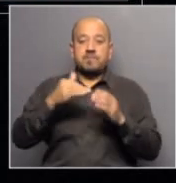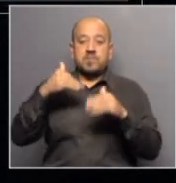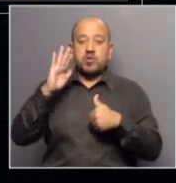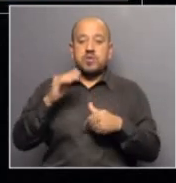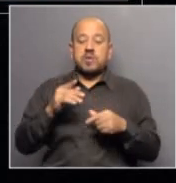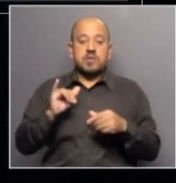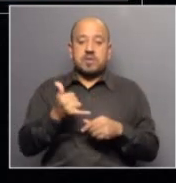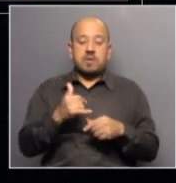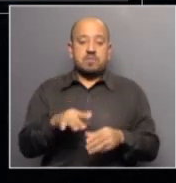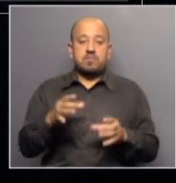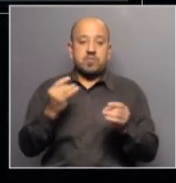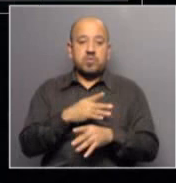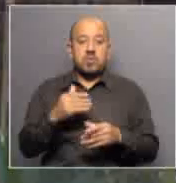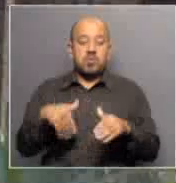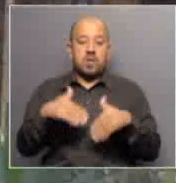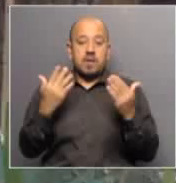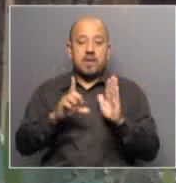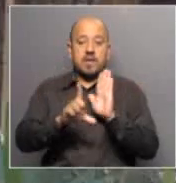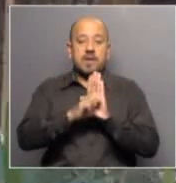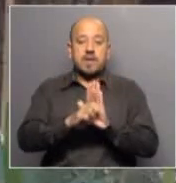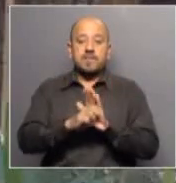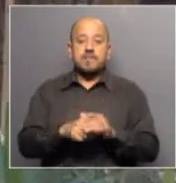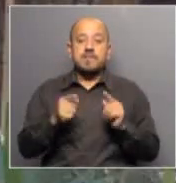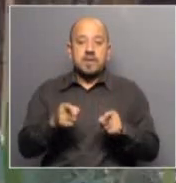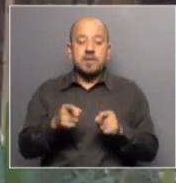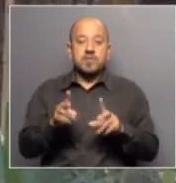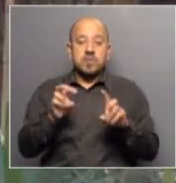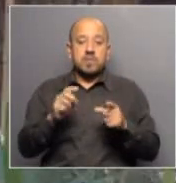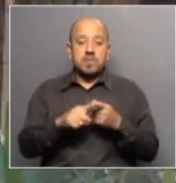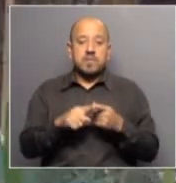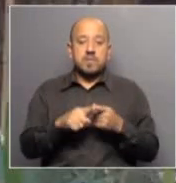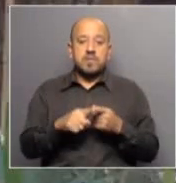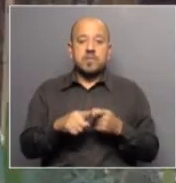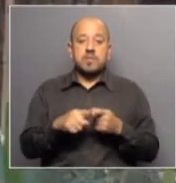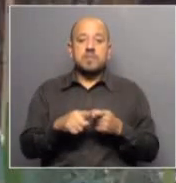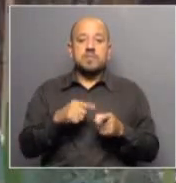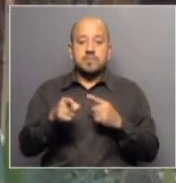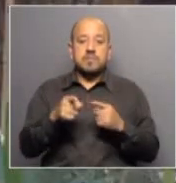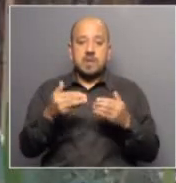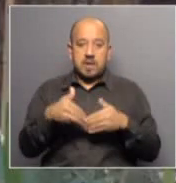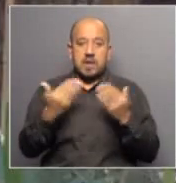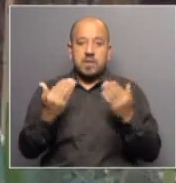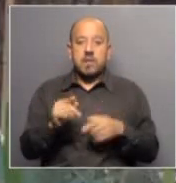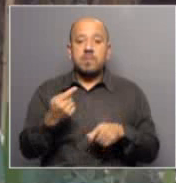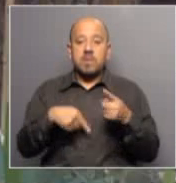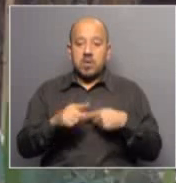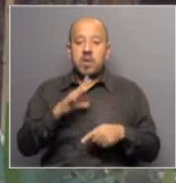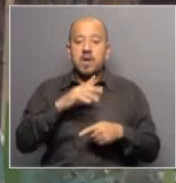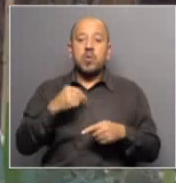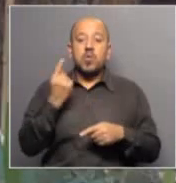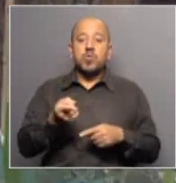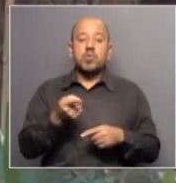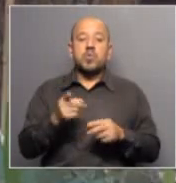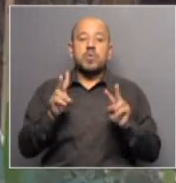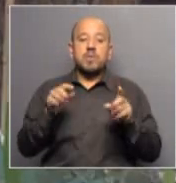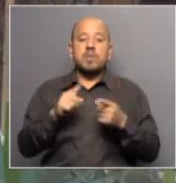como corresponde a cualquier ley. Esa es una parte del asunto, que es muy grave. Pero hay otra parte del asunto que tiene